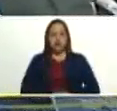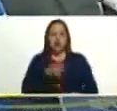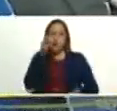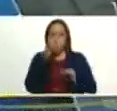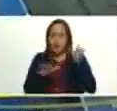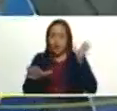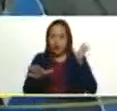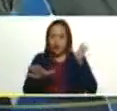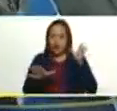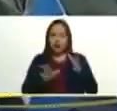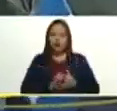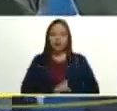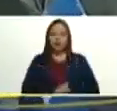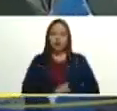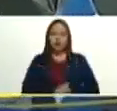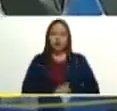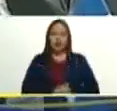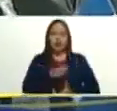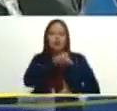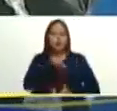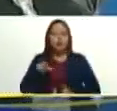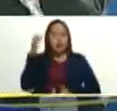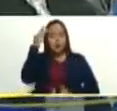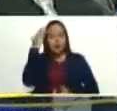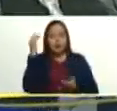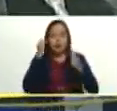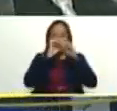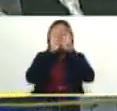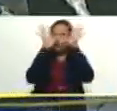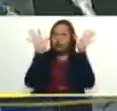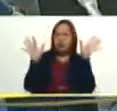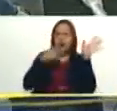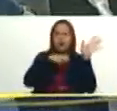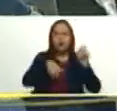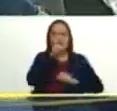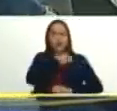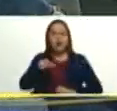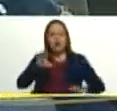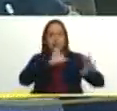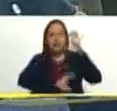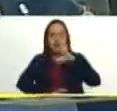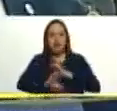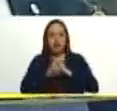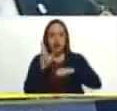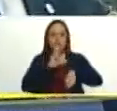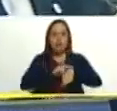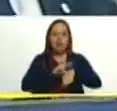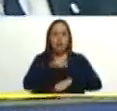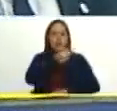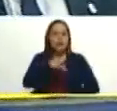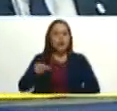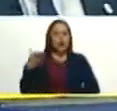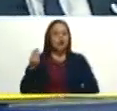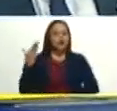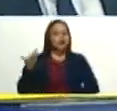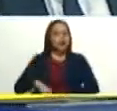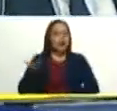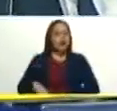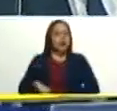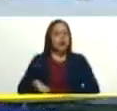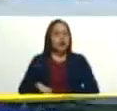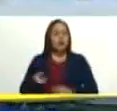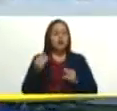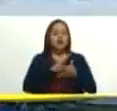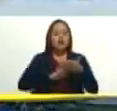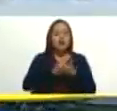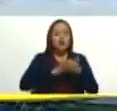Afortunadamente, mentes brillantes de nuestros científicos, de nuestros médicos y de gente muy valiosa resolvió